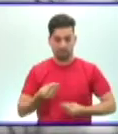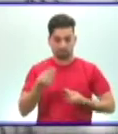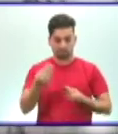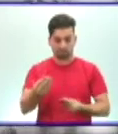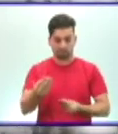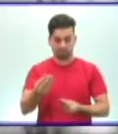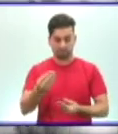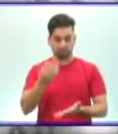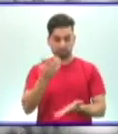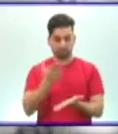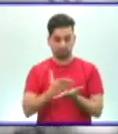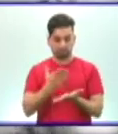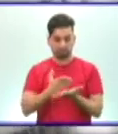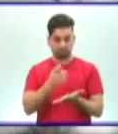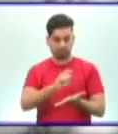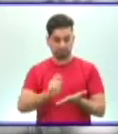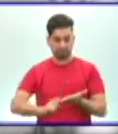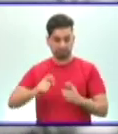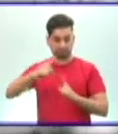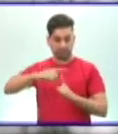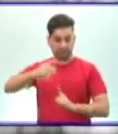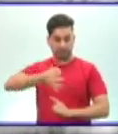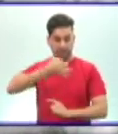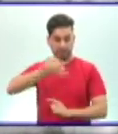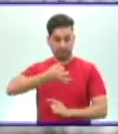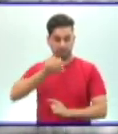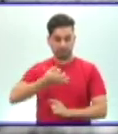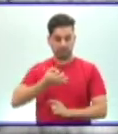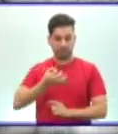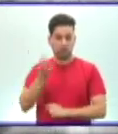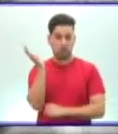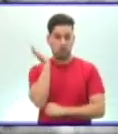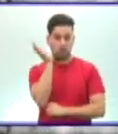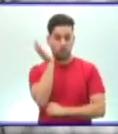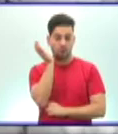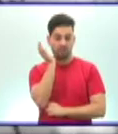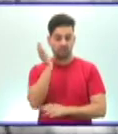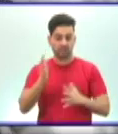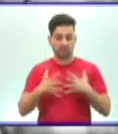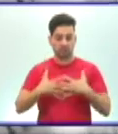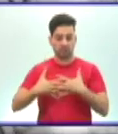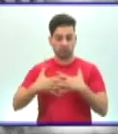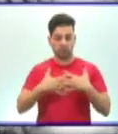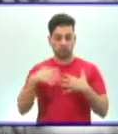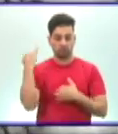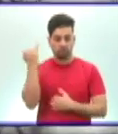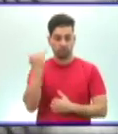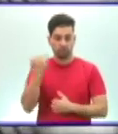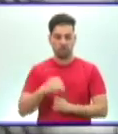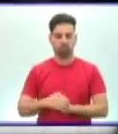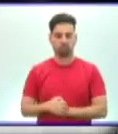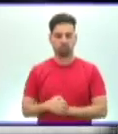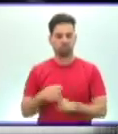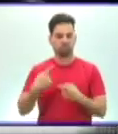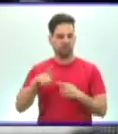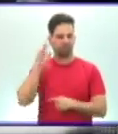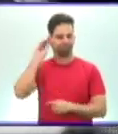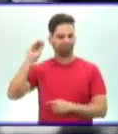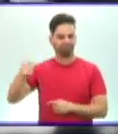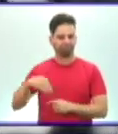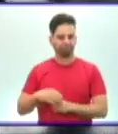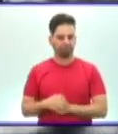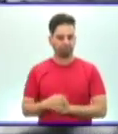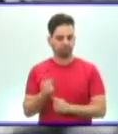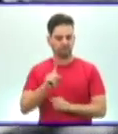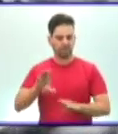en la Conferencia Sanitaria Internacional realizada en Washington, pero fue recibida con escepticismo. De regreso